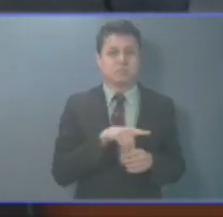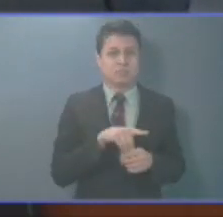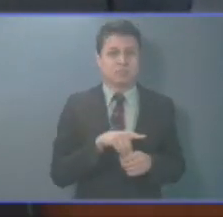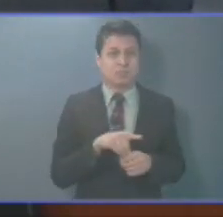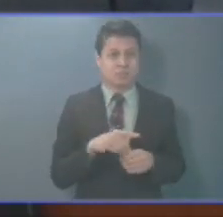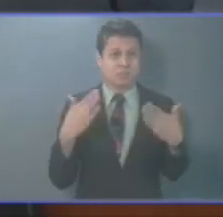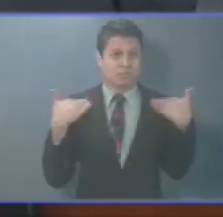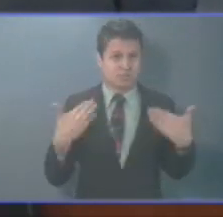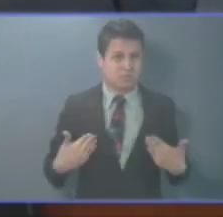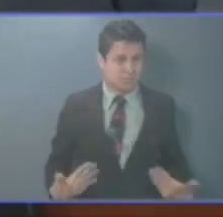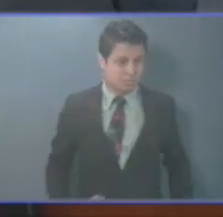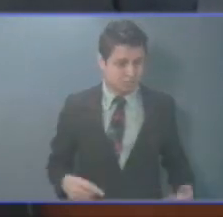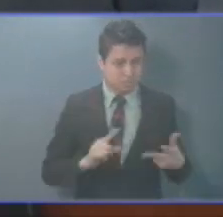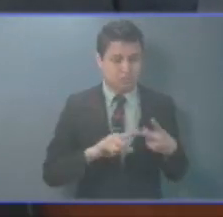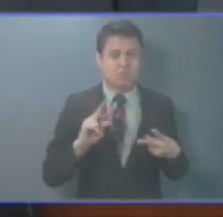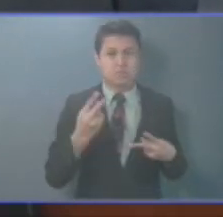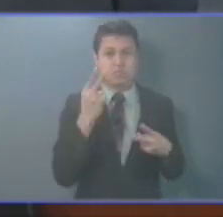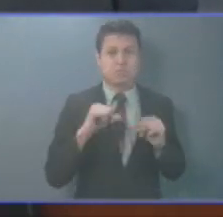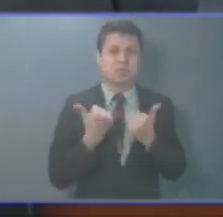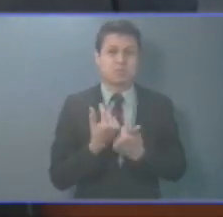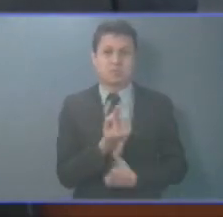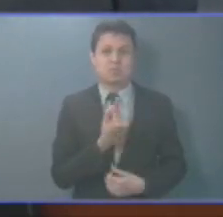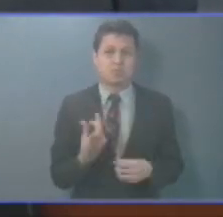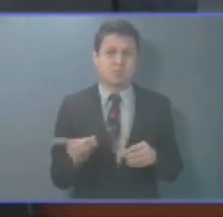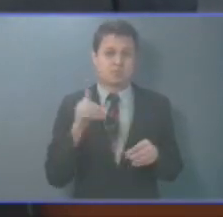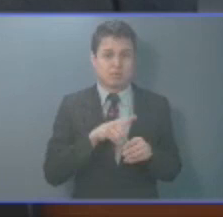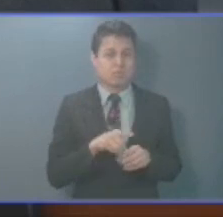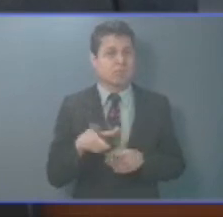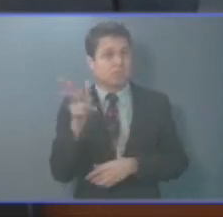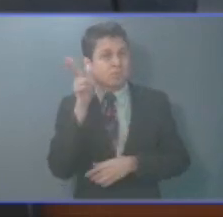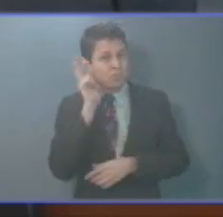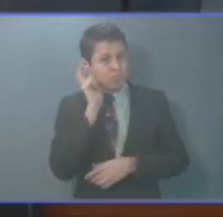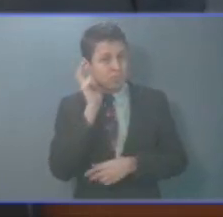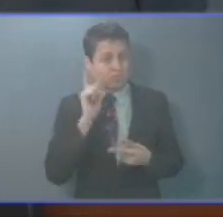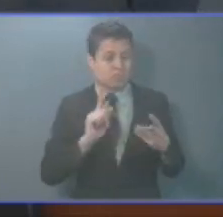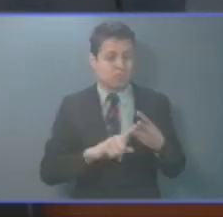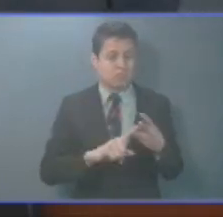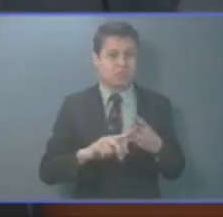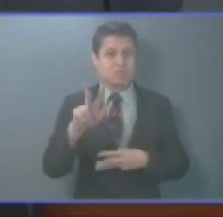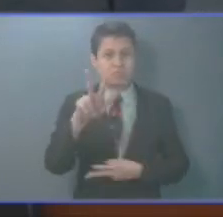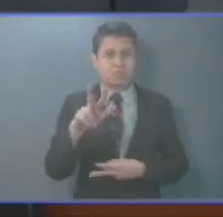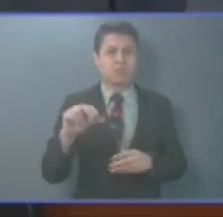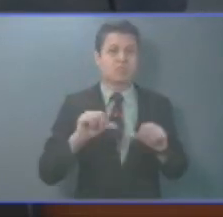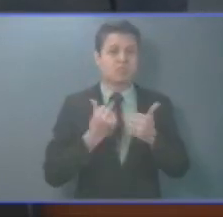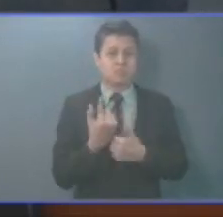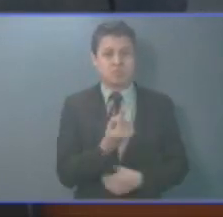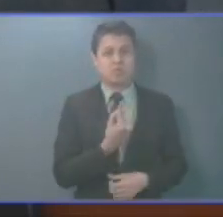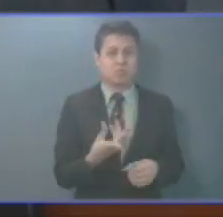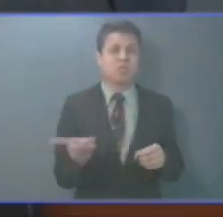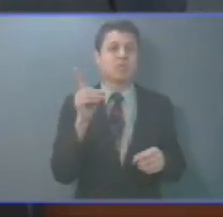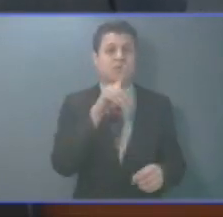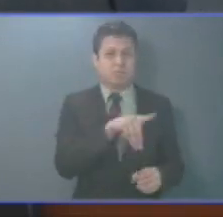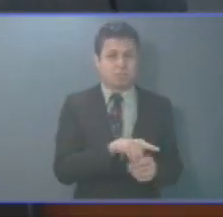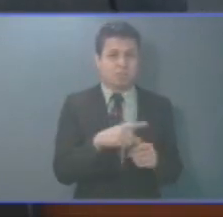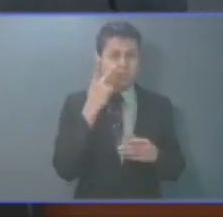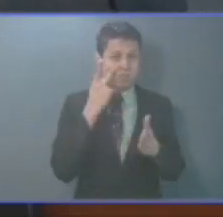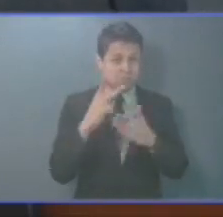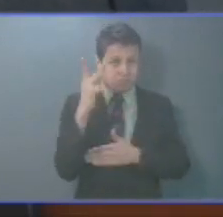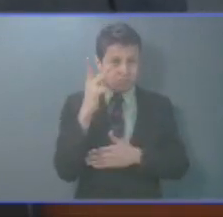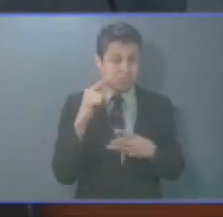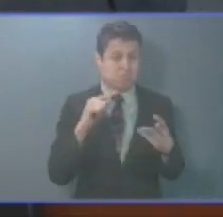física. 2. Asociaciones de personas con discapacidad auditiva. 3. Asociaciones de personas con discapacidad